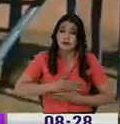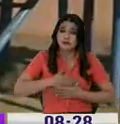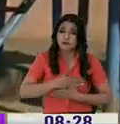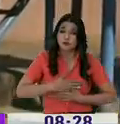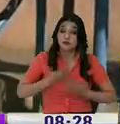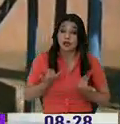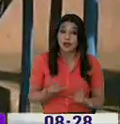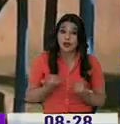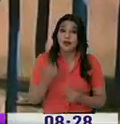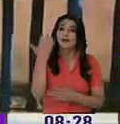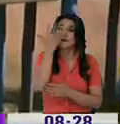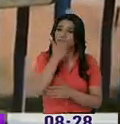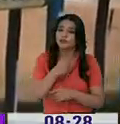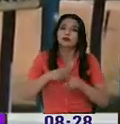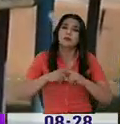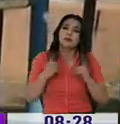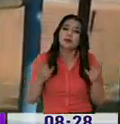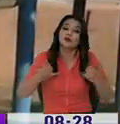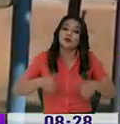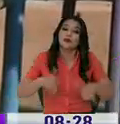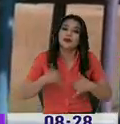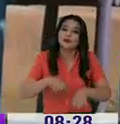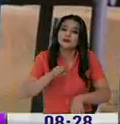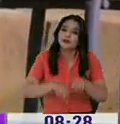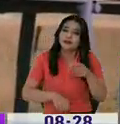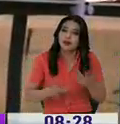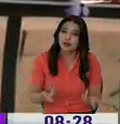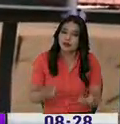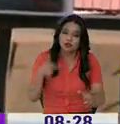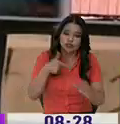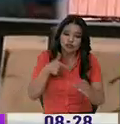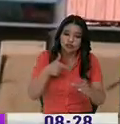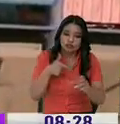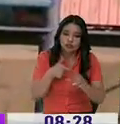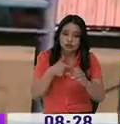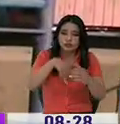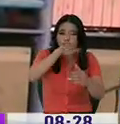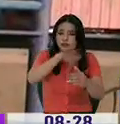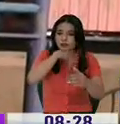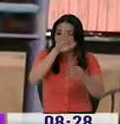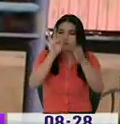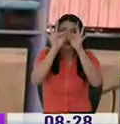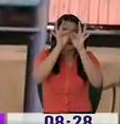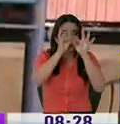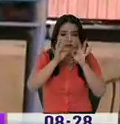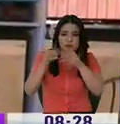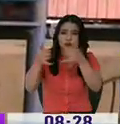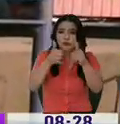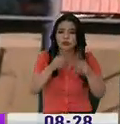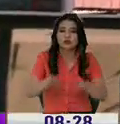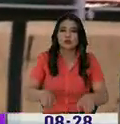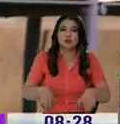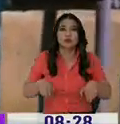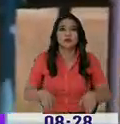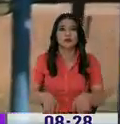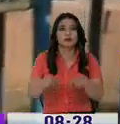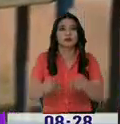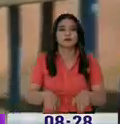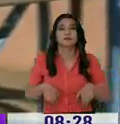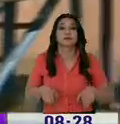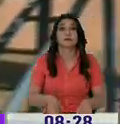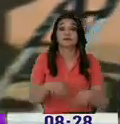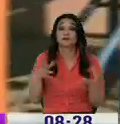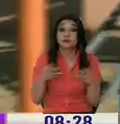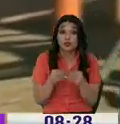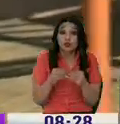ahora que está bonito limpio crean a soldar a arreglar estos juegos los columpios todo